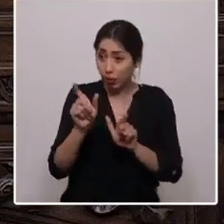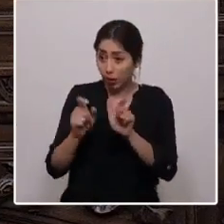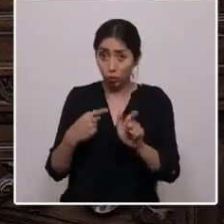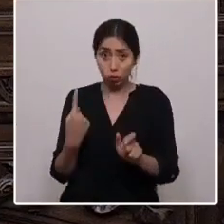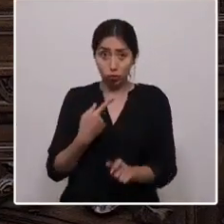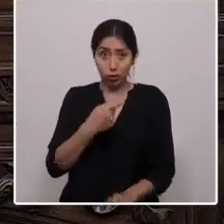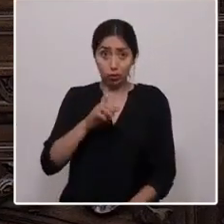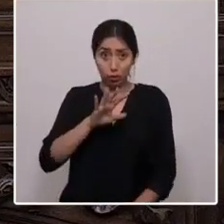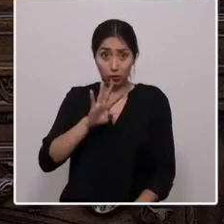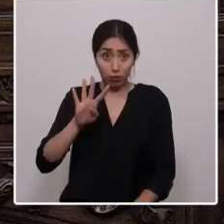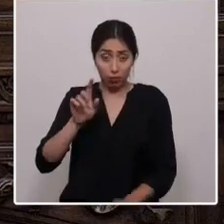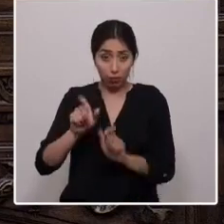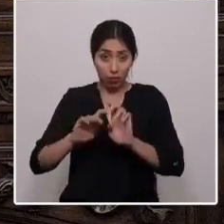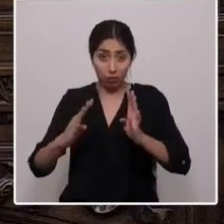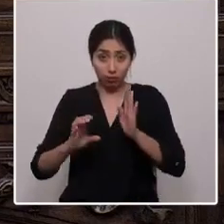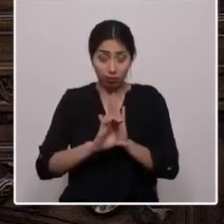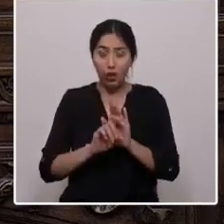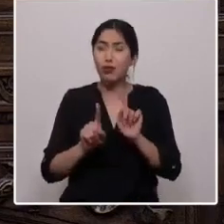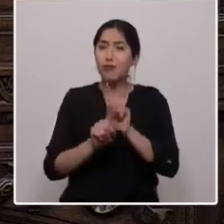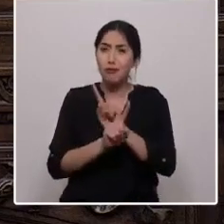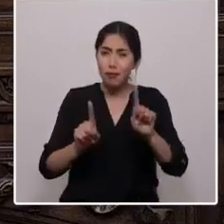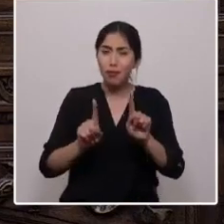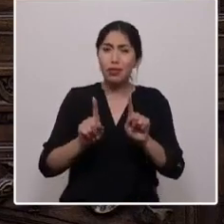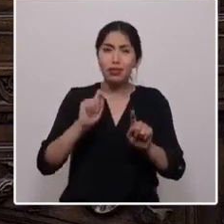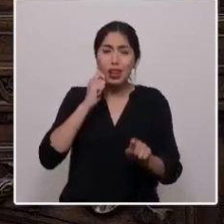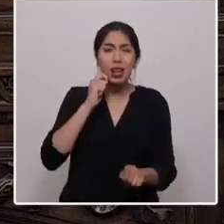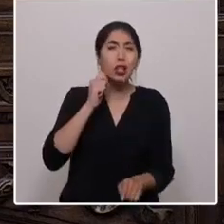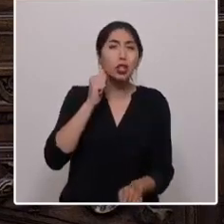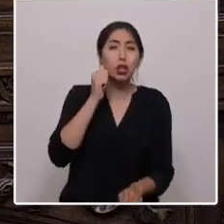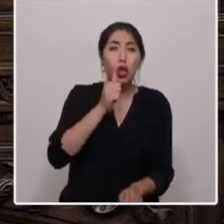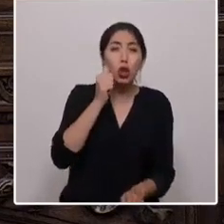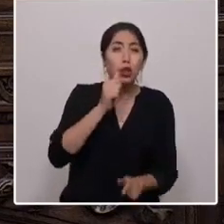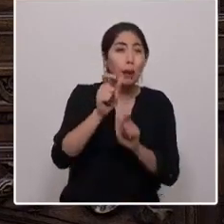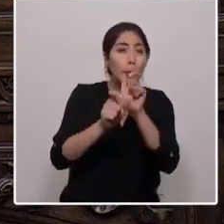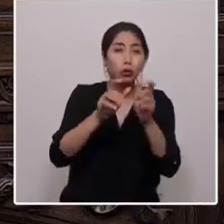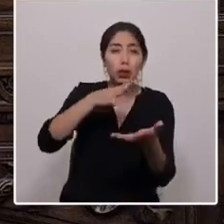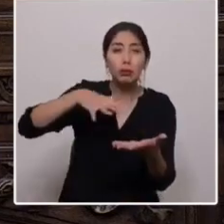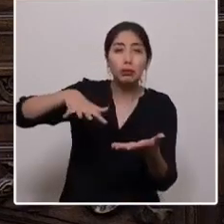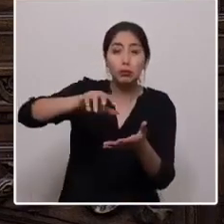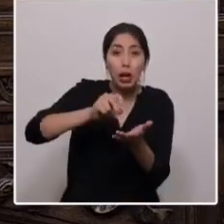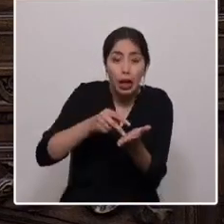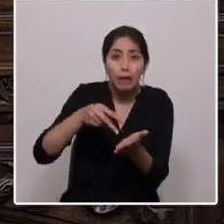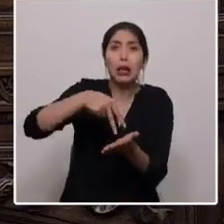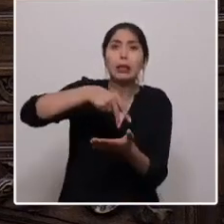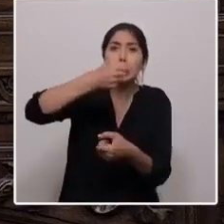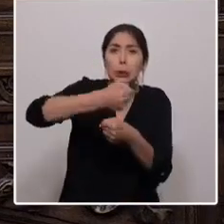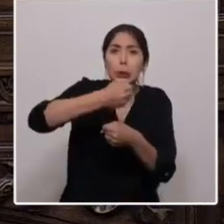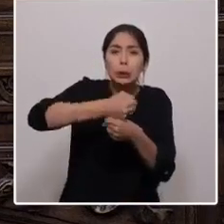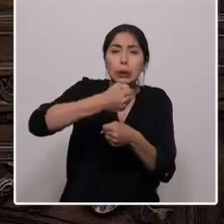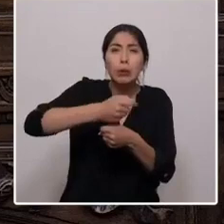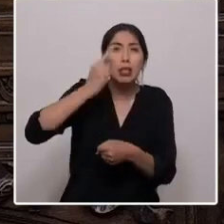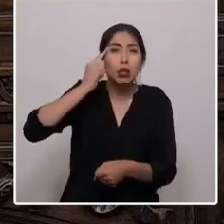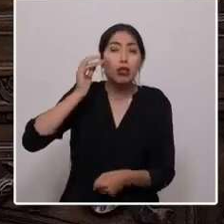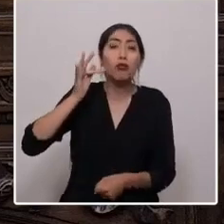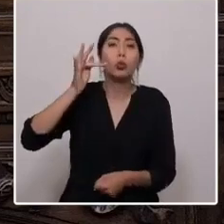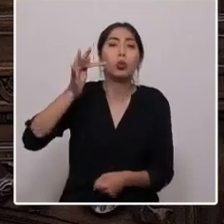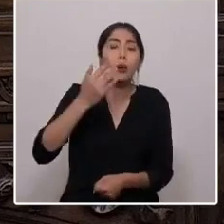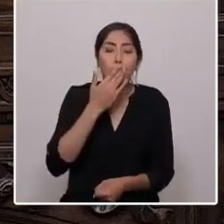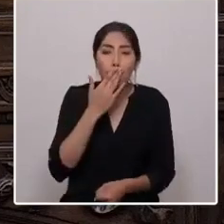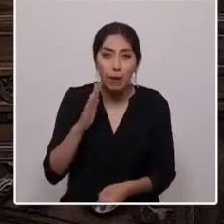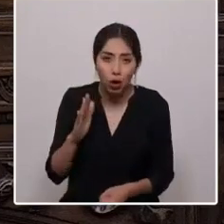de todos y todas las que cada día se levantan soñando con un futuro luminoso para las generaciones que vienen con fuerza y esperanza